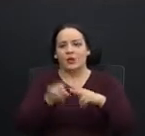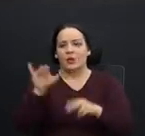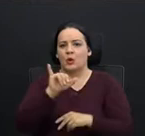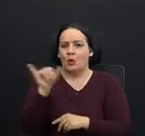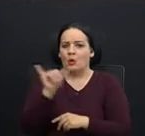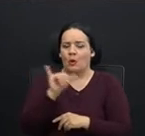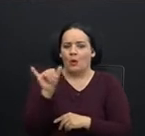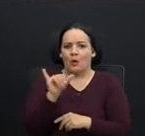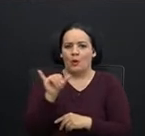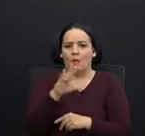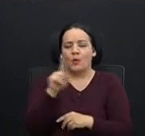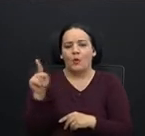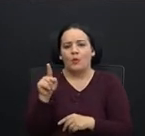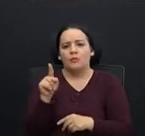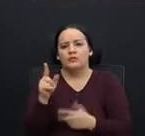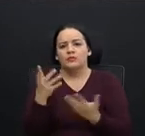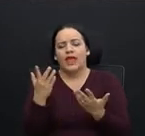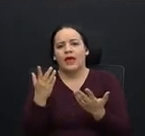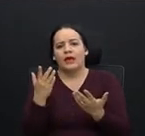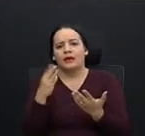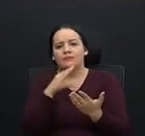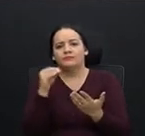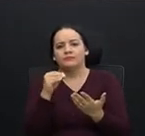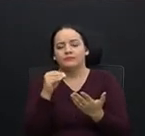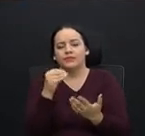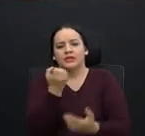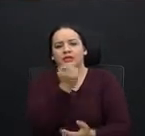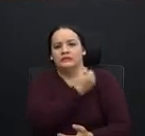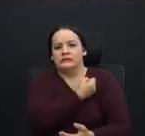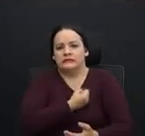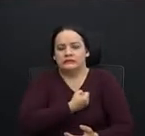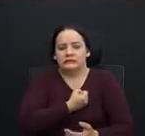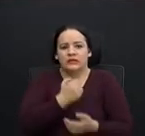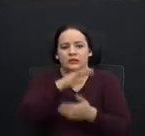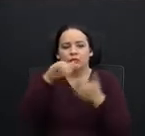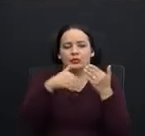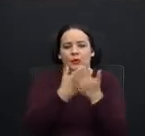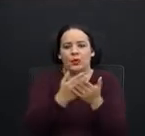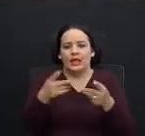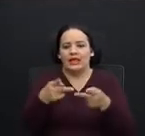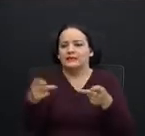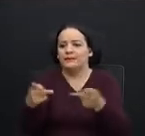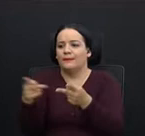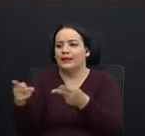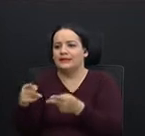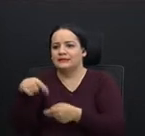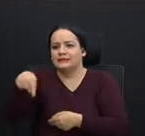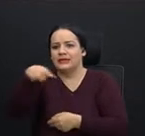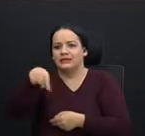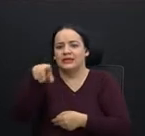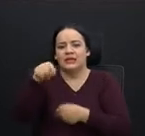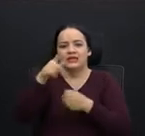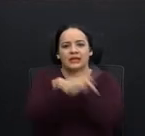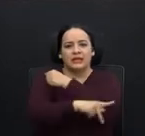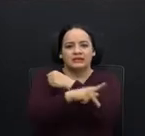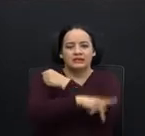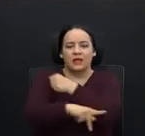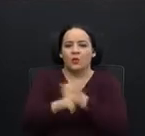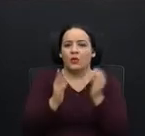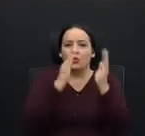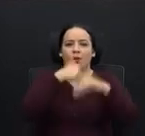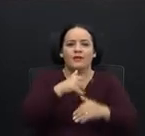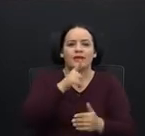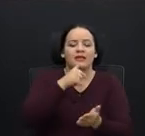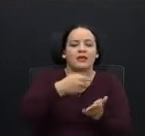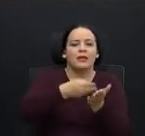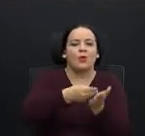las plazas del Estado, porque entonces no va a haber quien cobre, y si no cobran, nadie va a querer pagar